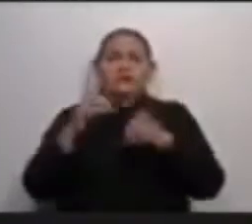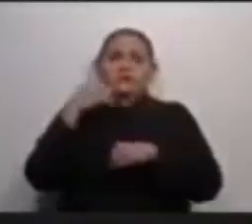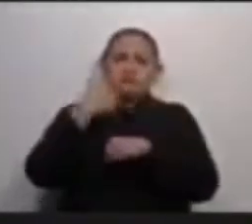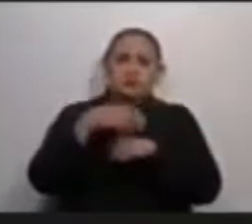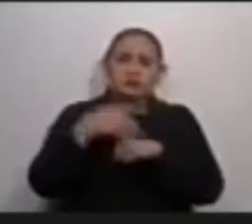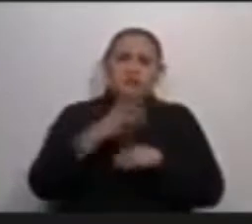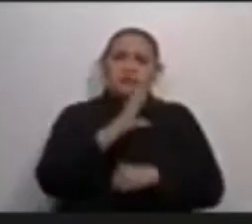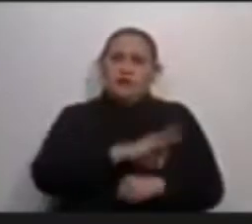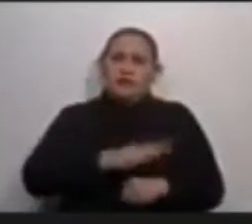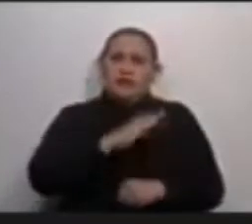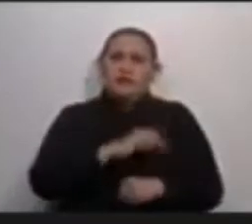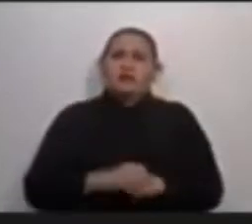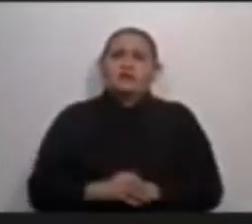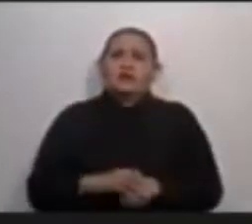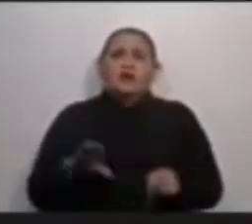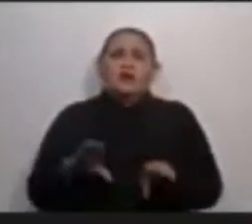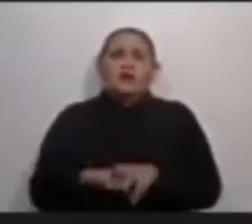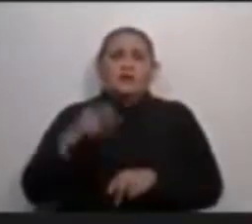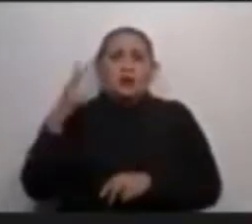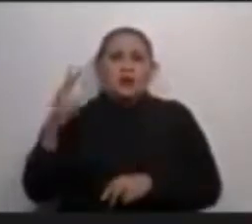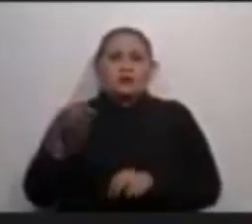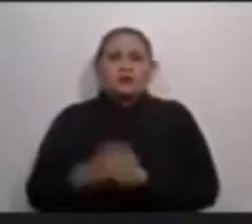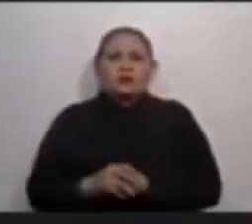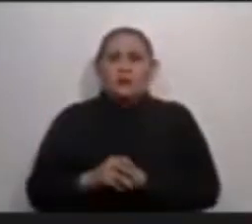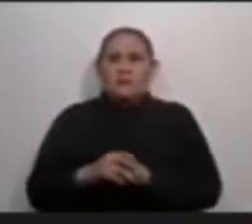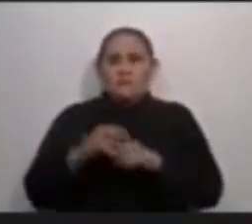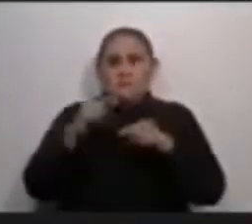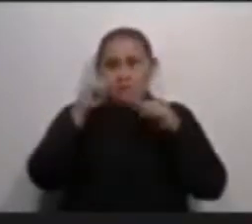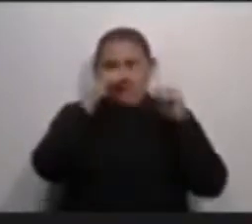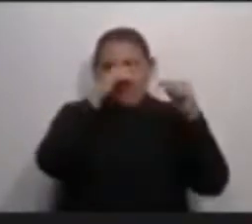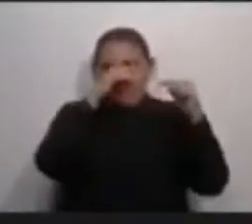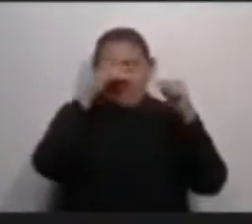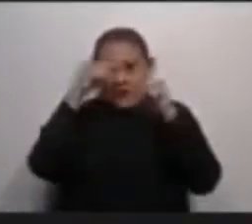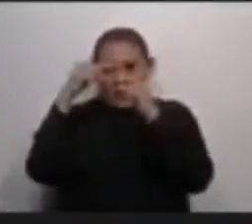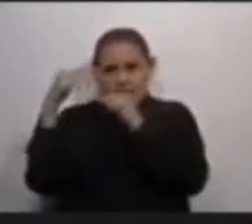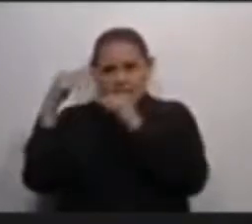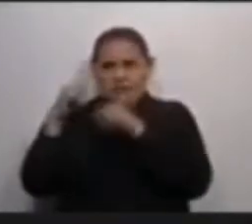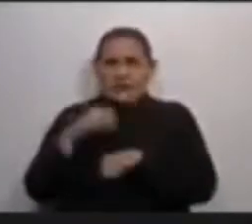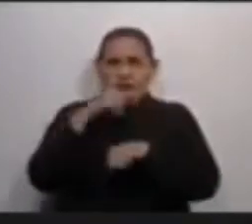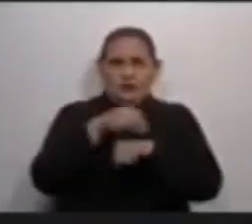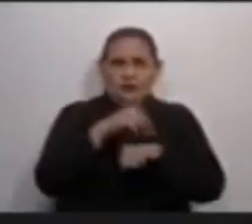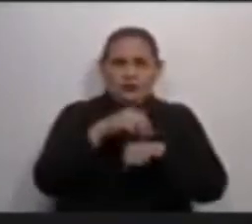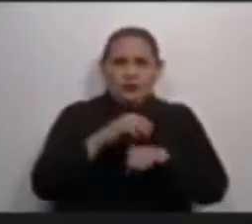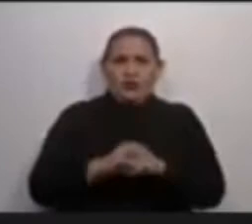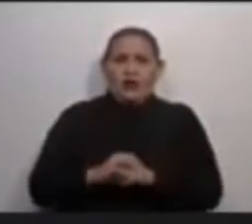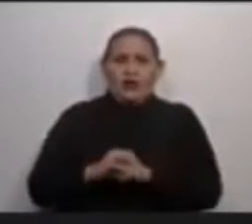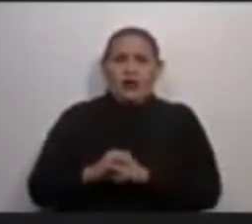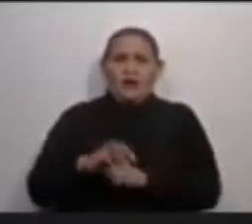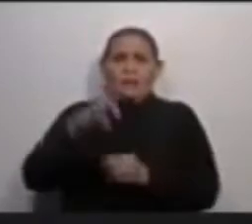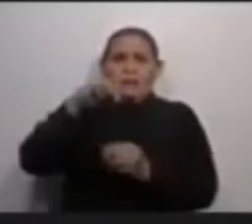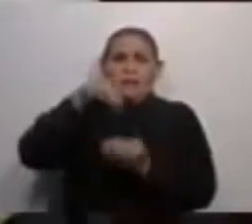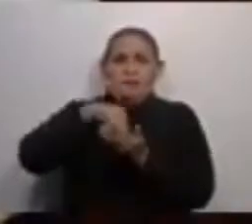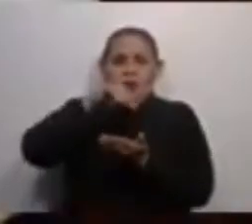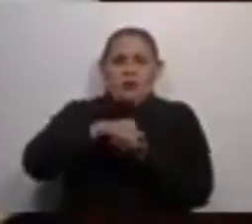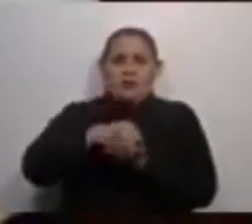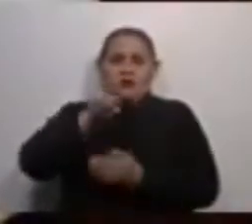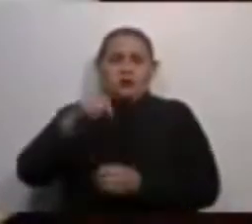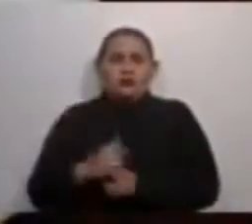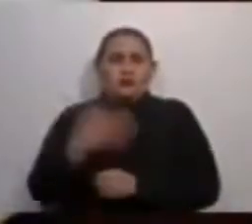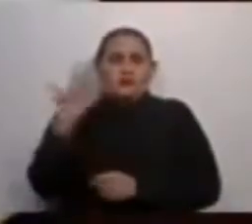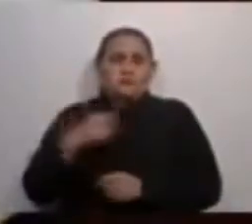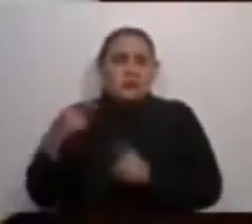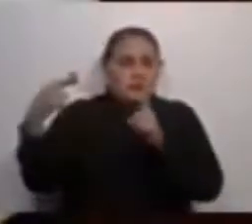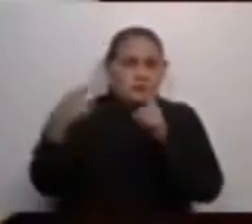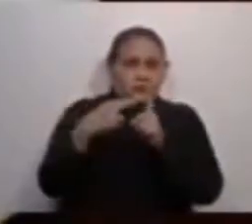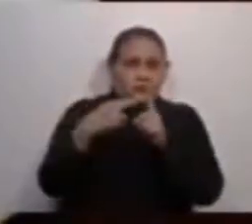felices o como las dos barras horizontales de la numerología maya. Son 10 los desafíos de